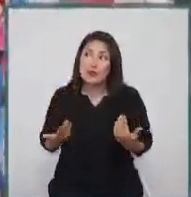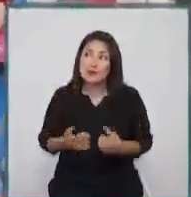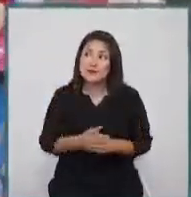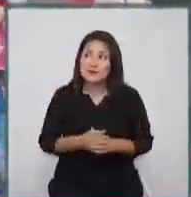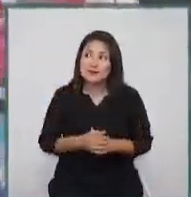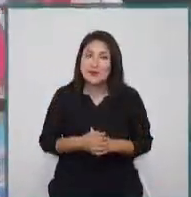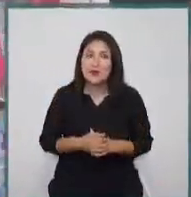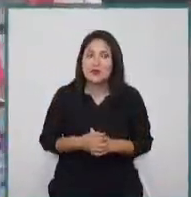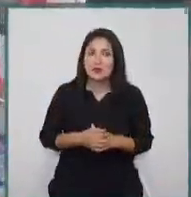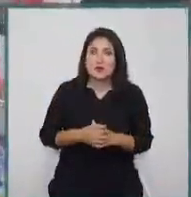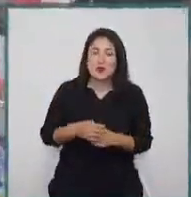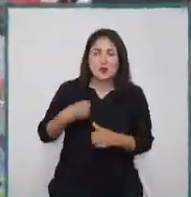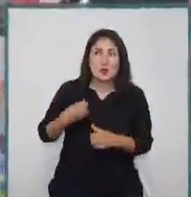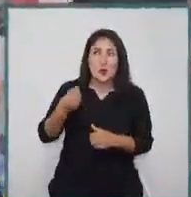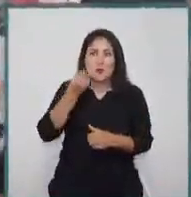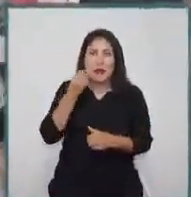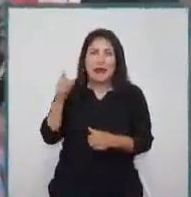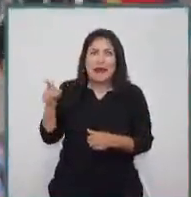señor?